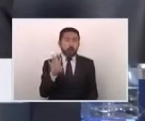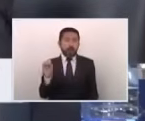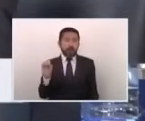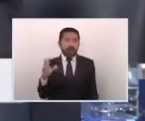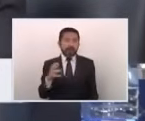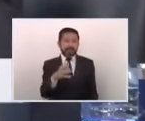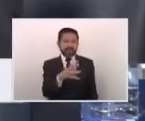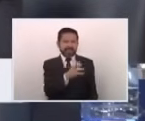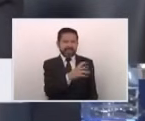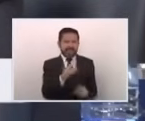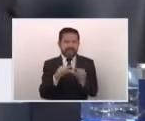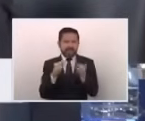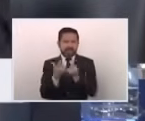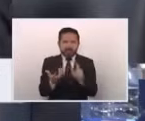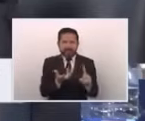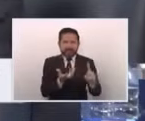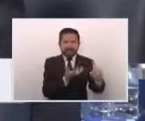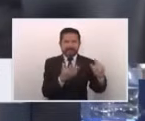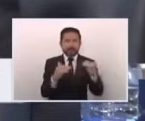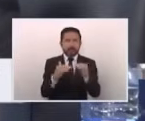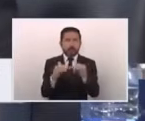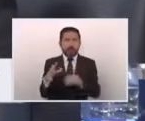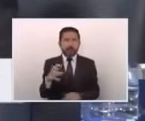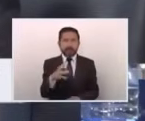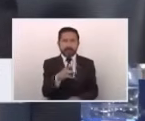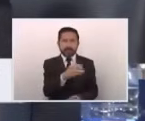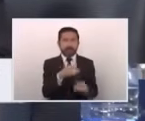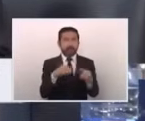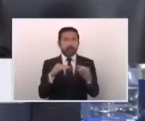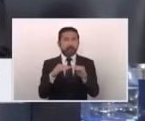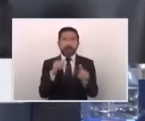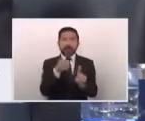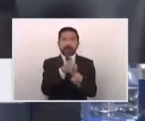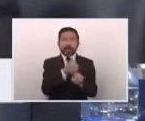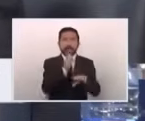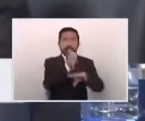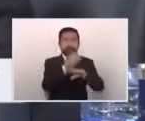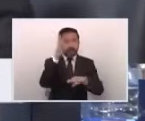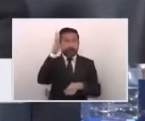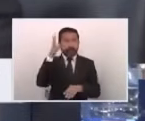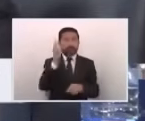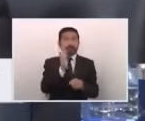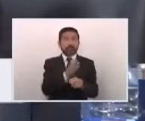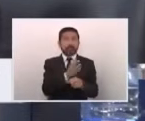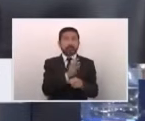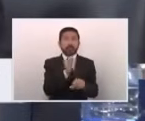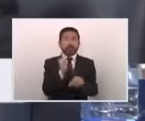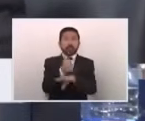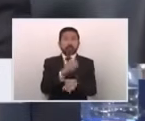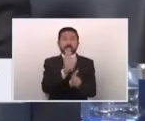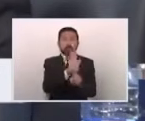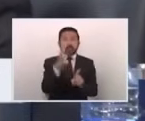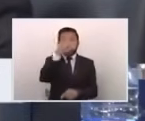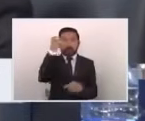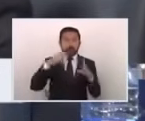especie de agrupación similar en lo que estos creaban cuando montaban sus gobiernos.